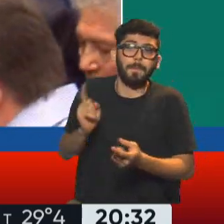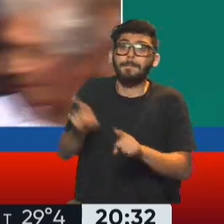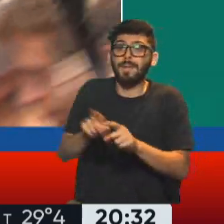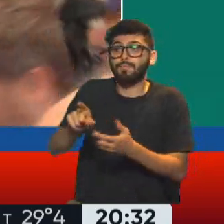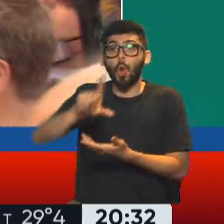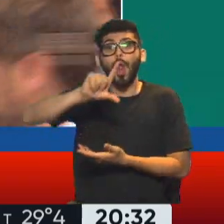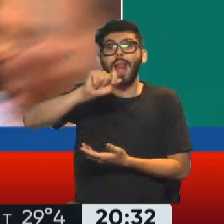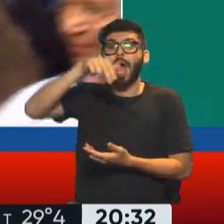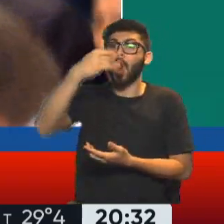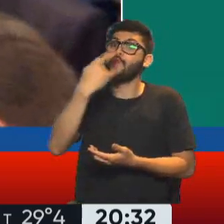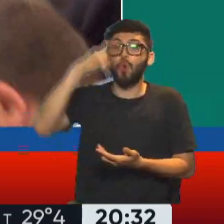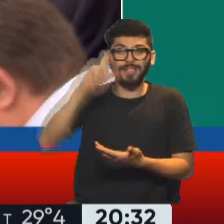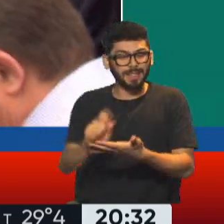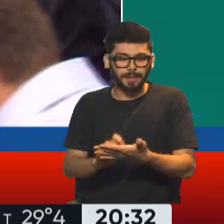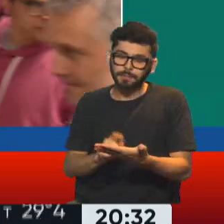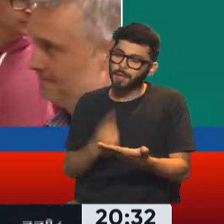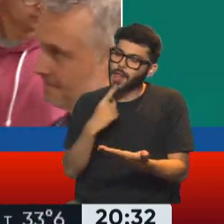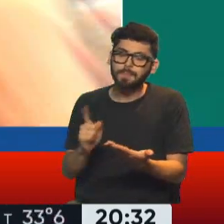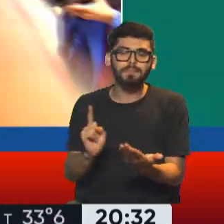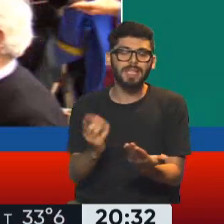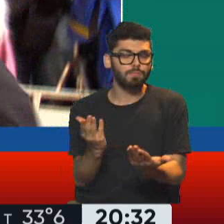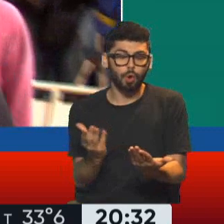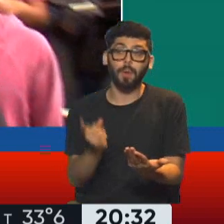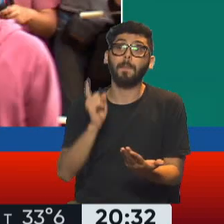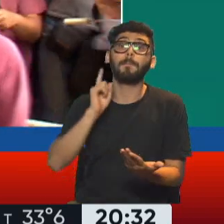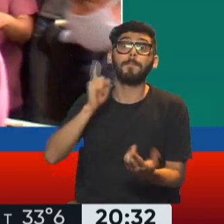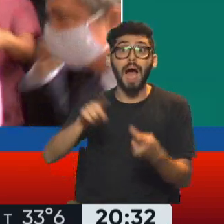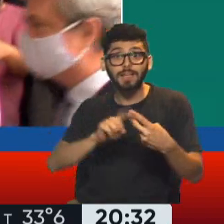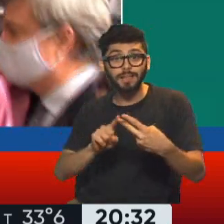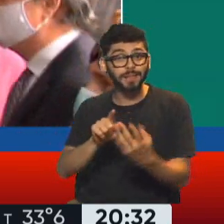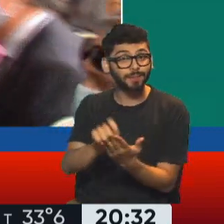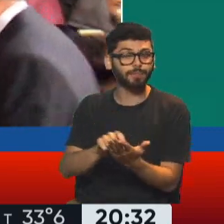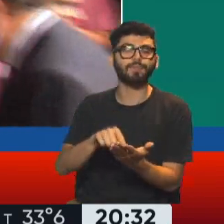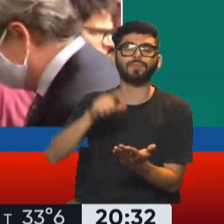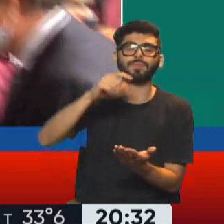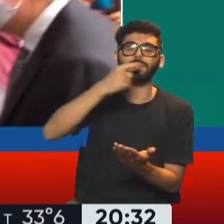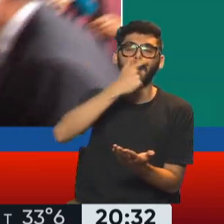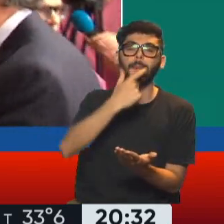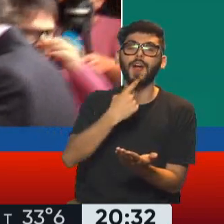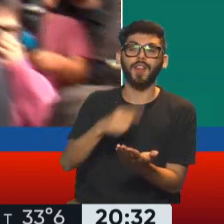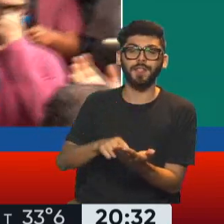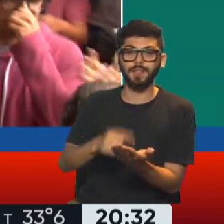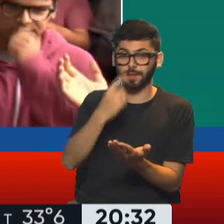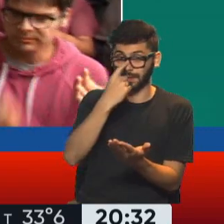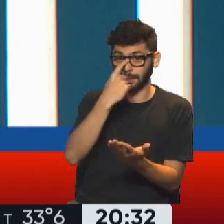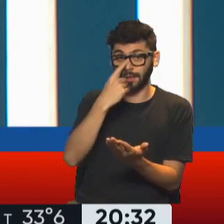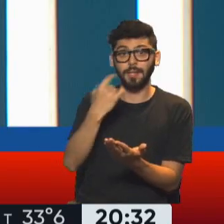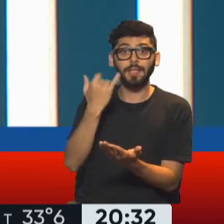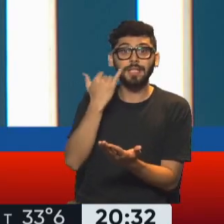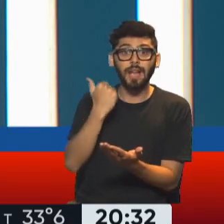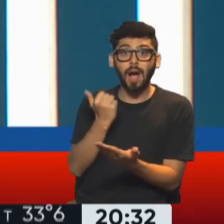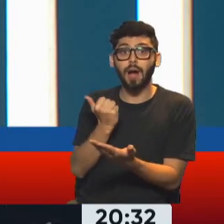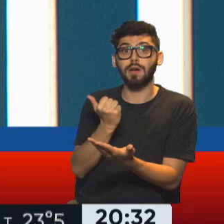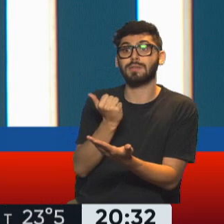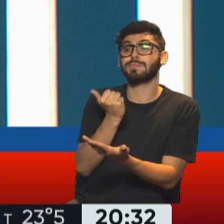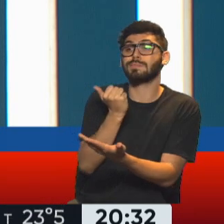hoy. Y el otro aspecto importante es que Mauricio Macri anunció hoy que ya hizo planteos de inhibitoria para